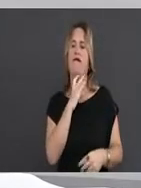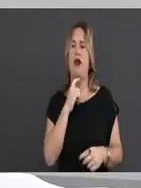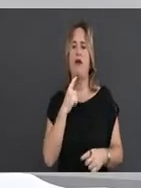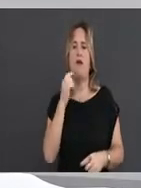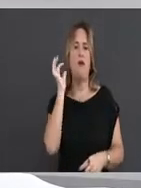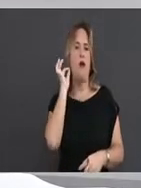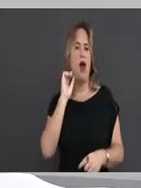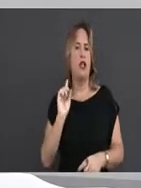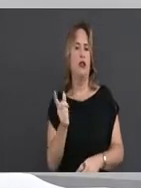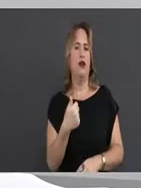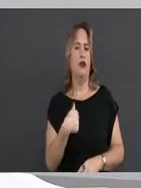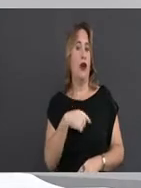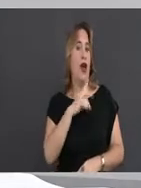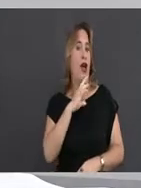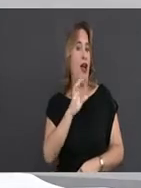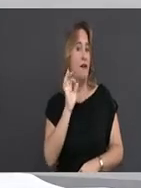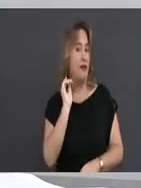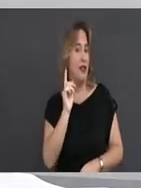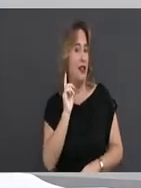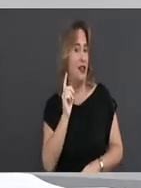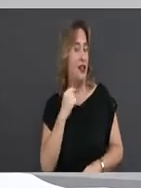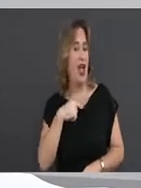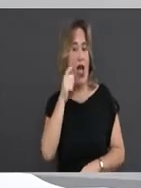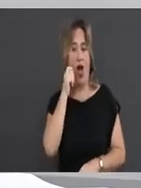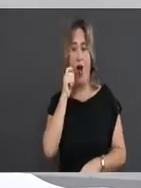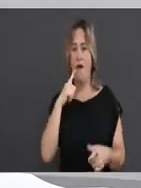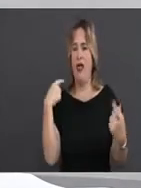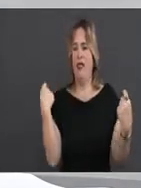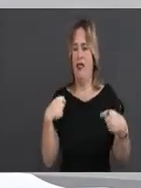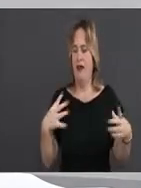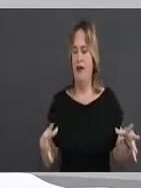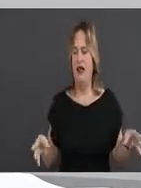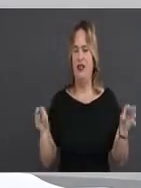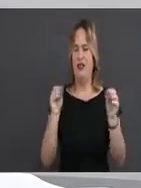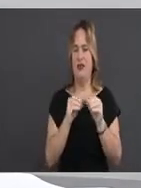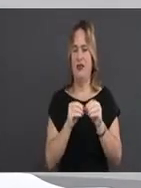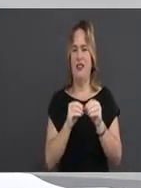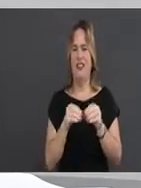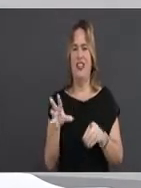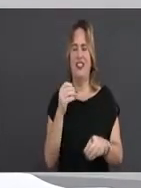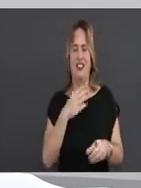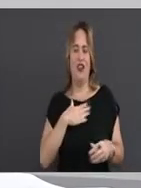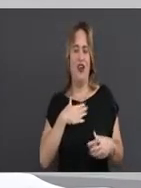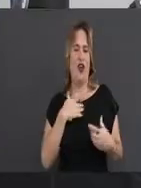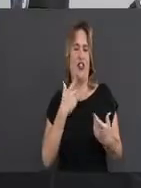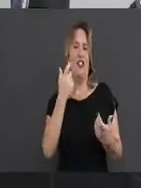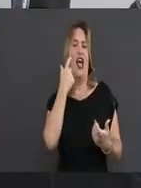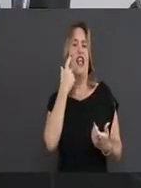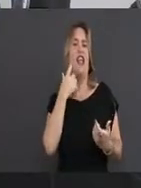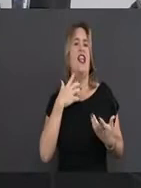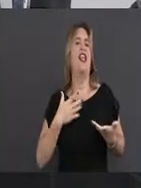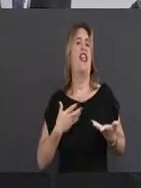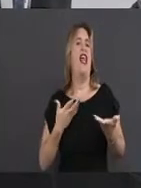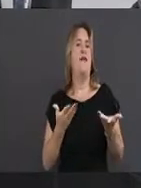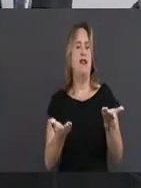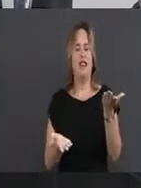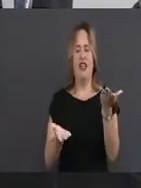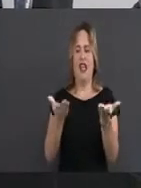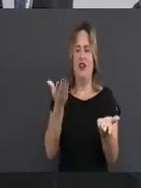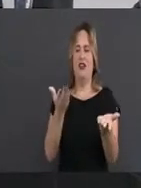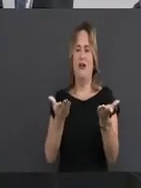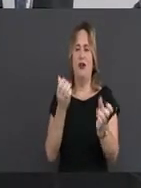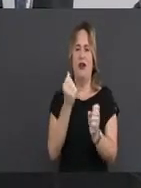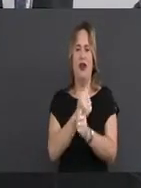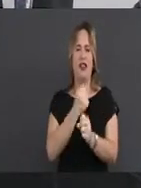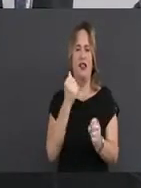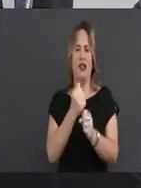mujeres. Hay que hacer un llamado también a la población masculina para que se sume. Y eso nos da a nosotros la medida del el papel